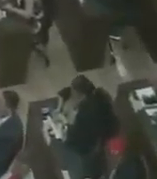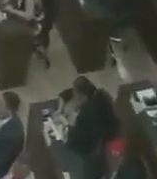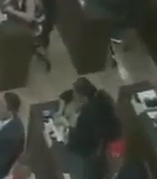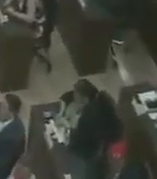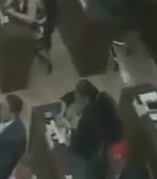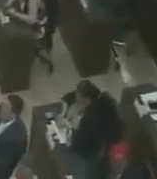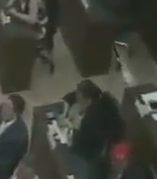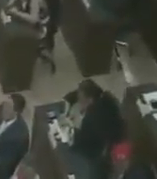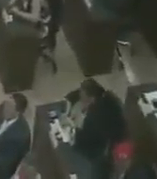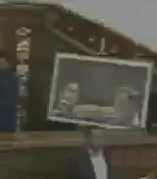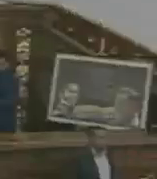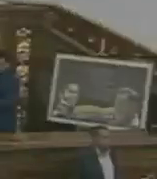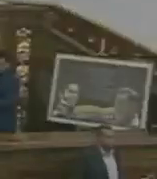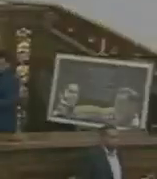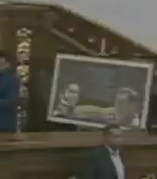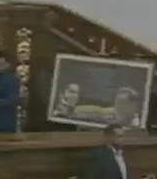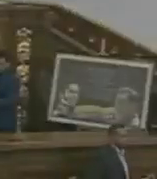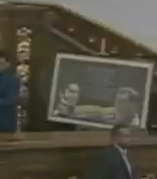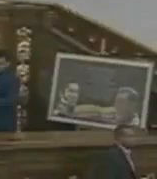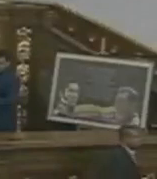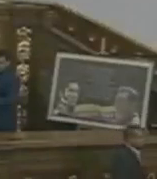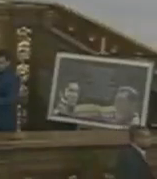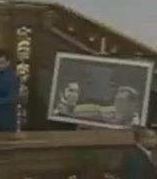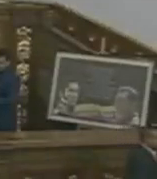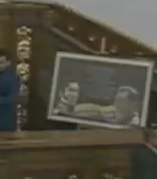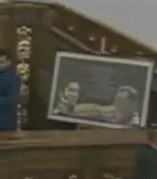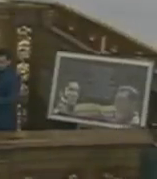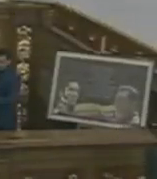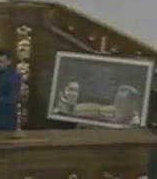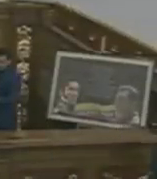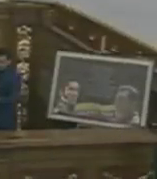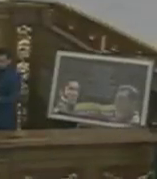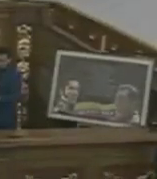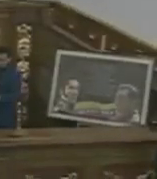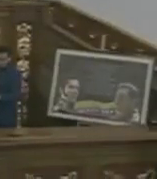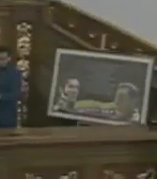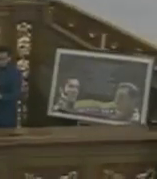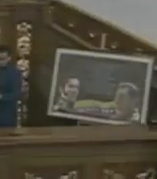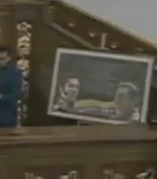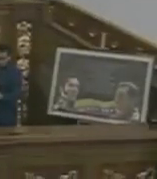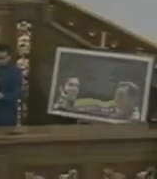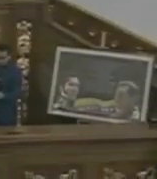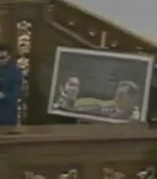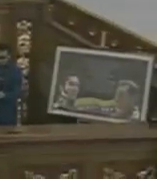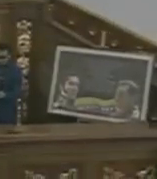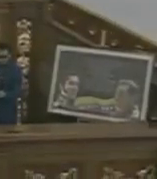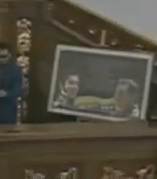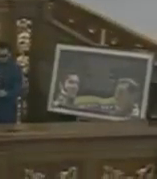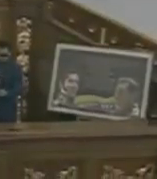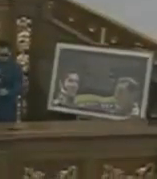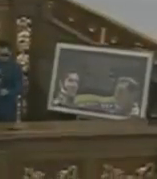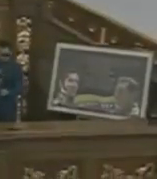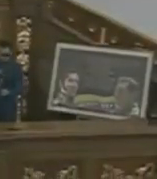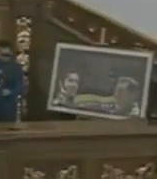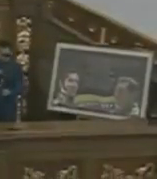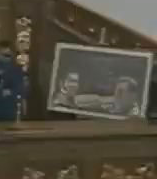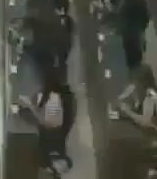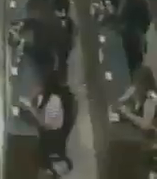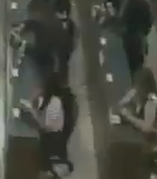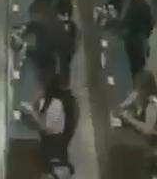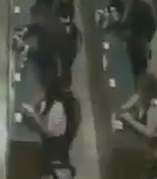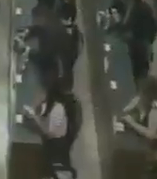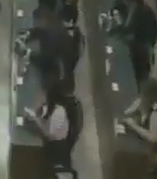Diputadas y diputados de Venezuela, síganse por favor a ocupar sus curules para dar inicio a la